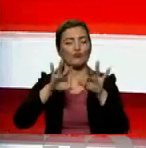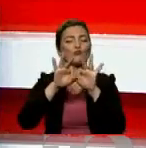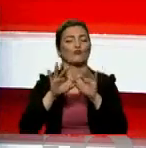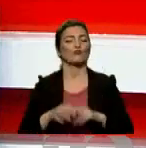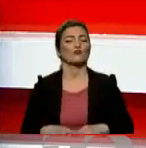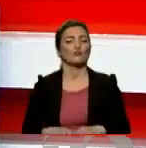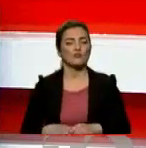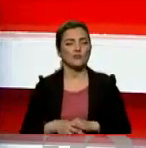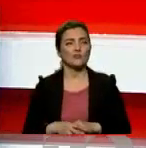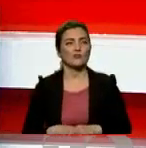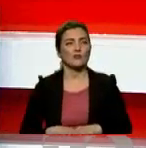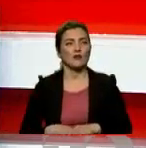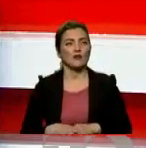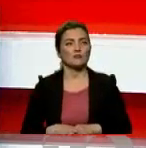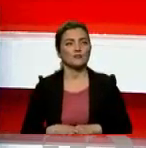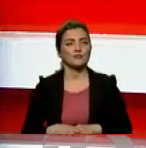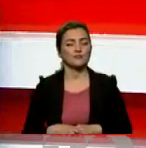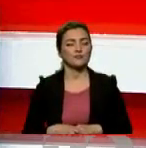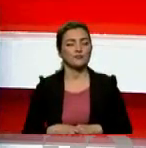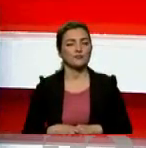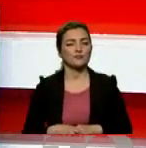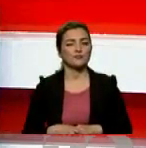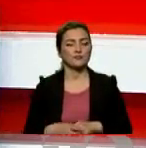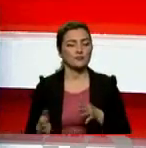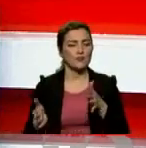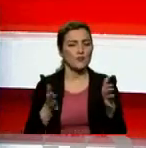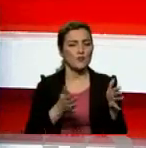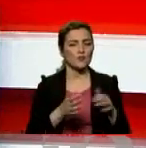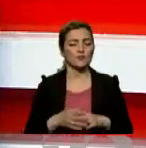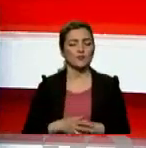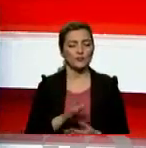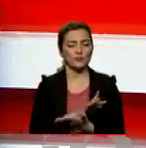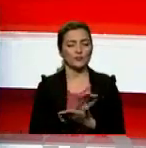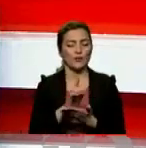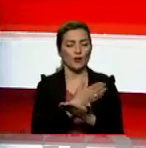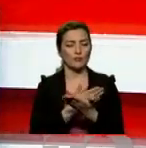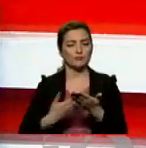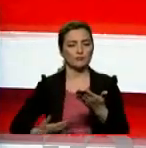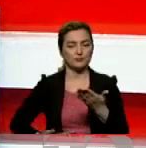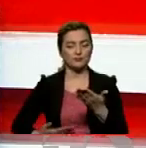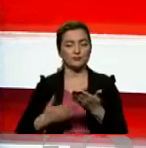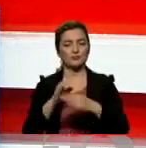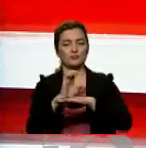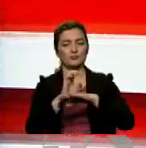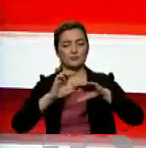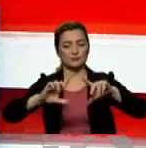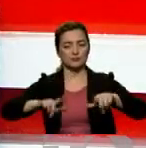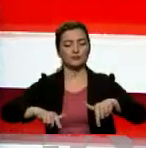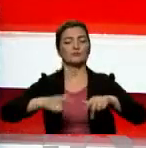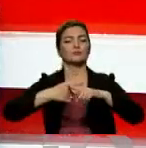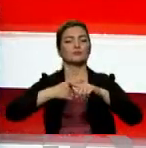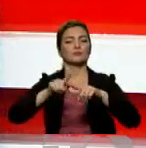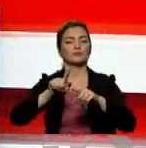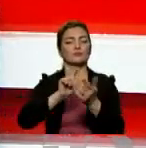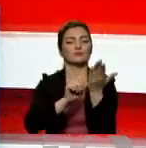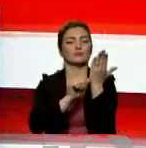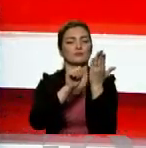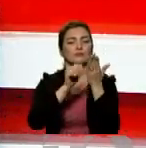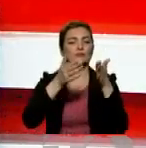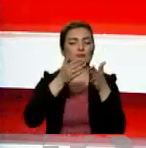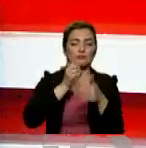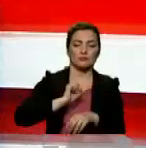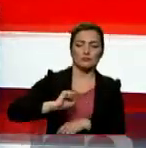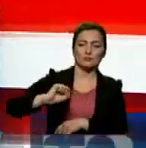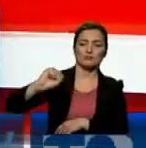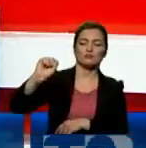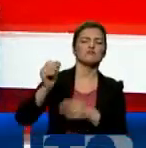genera en la Corte Nacional de Justicia. En otros temas, esta semana el presidente de la República, Lenín Moreno, y varios de sus ministros